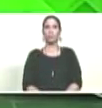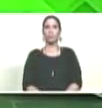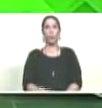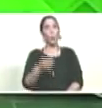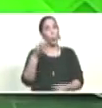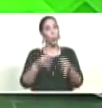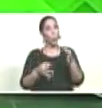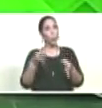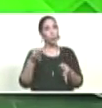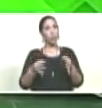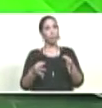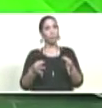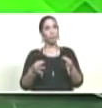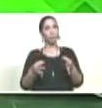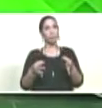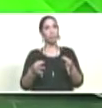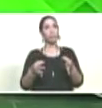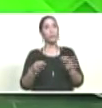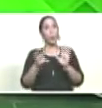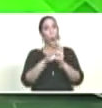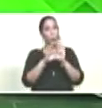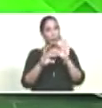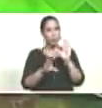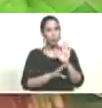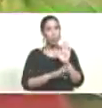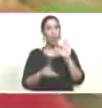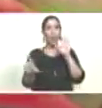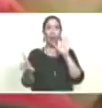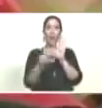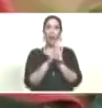Justa, constitucional y legal.